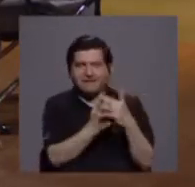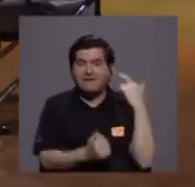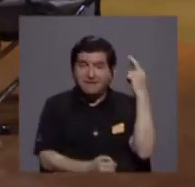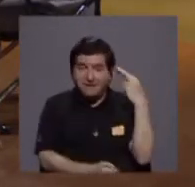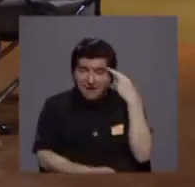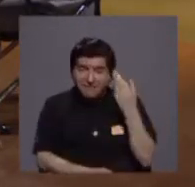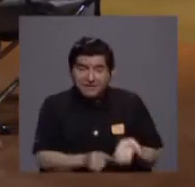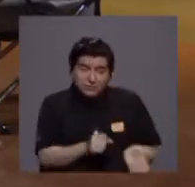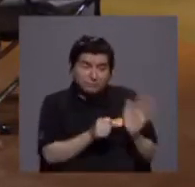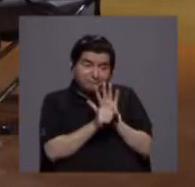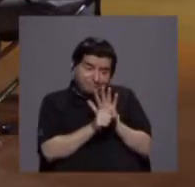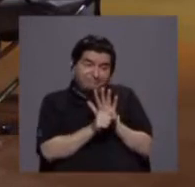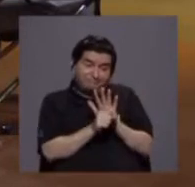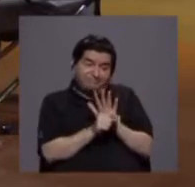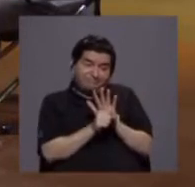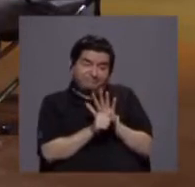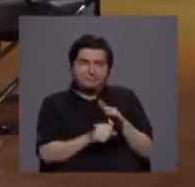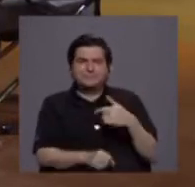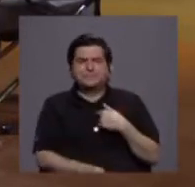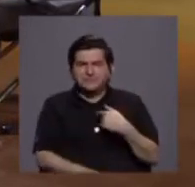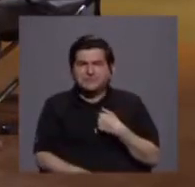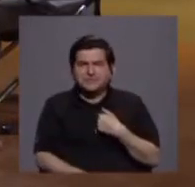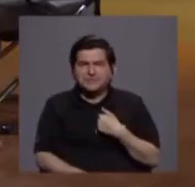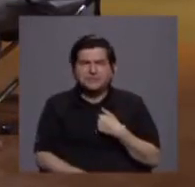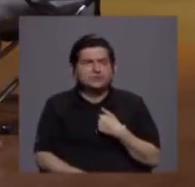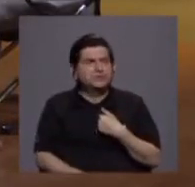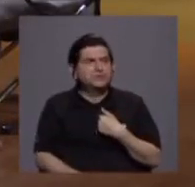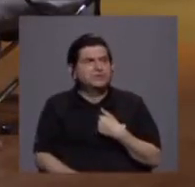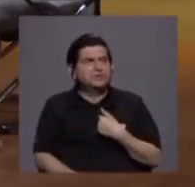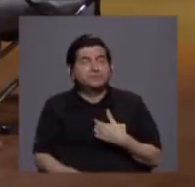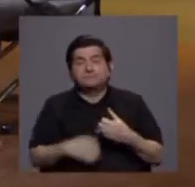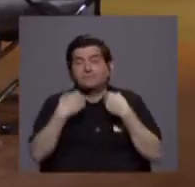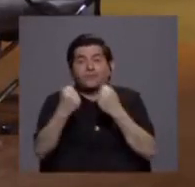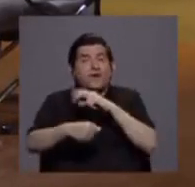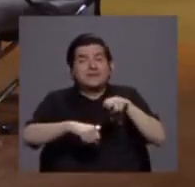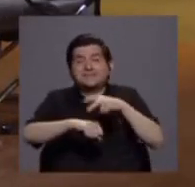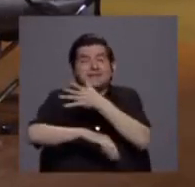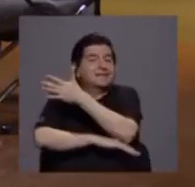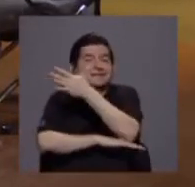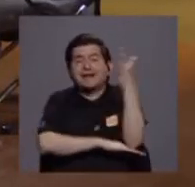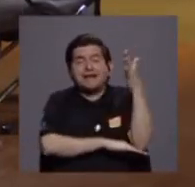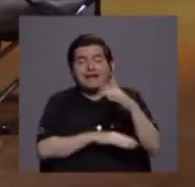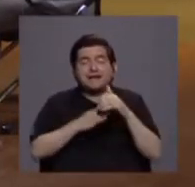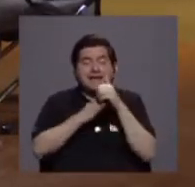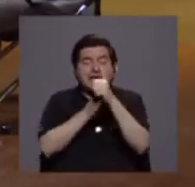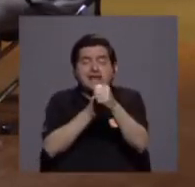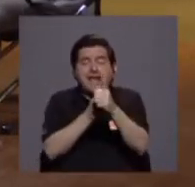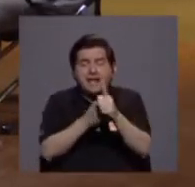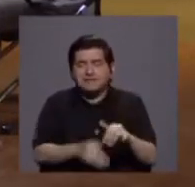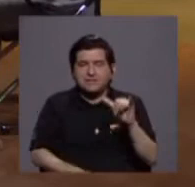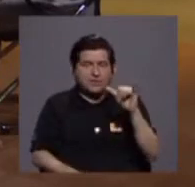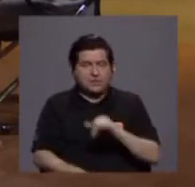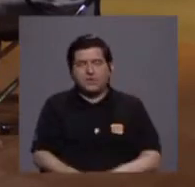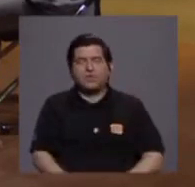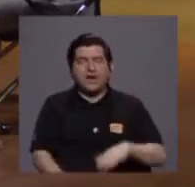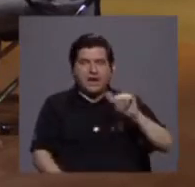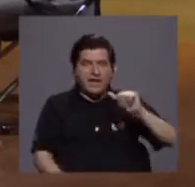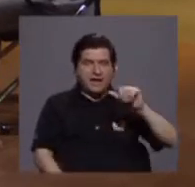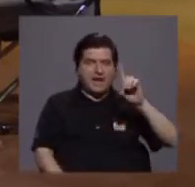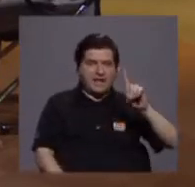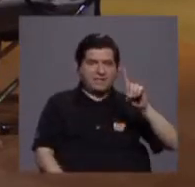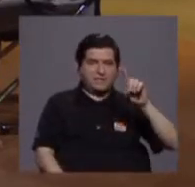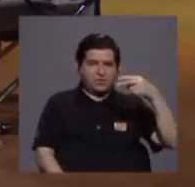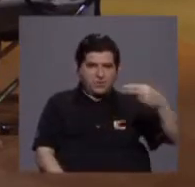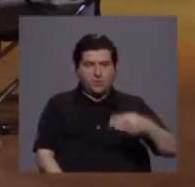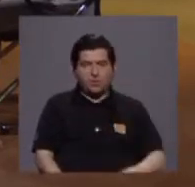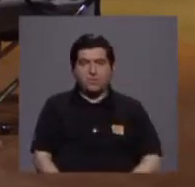vista del COVID, que yo lo tomo como las fuerzas de la naturaleza guiando un viaje, igual que Alejandro de Humboldt tuvo que lidiar